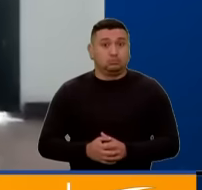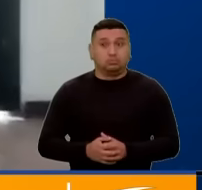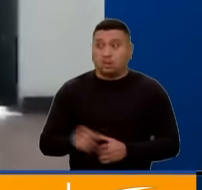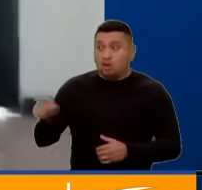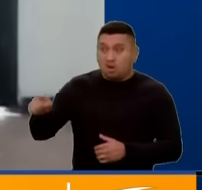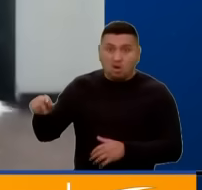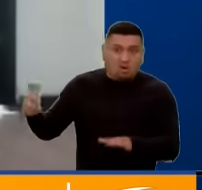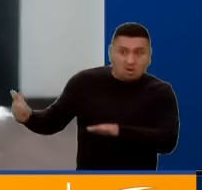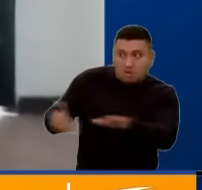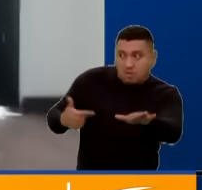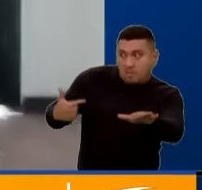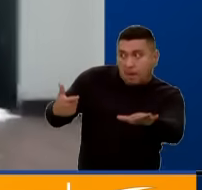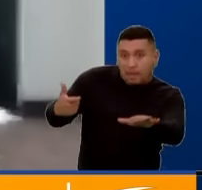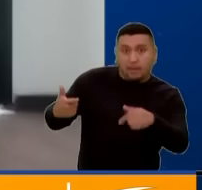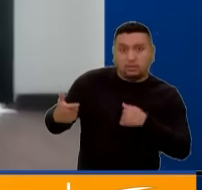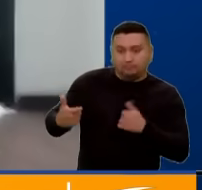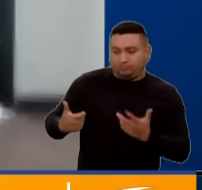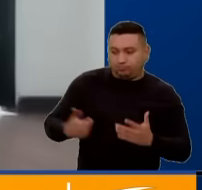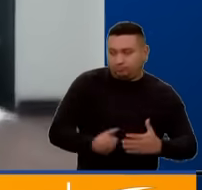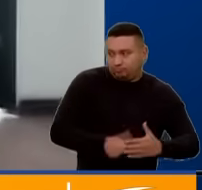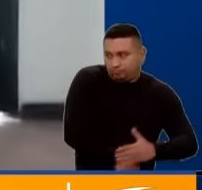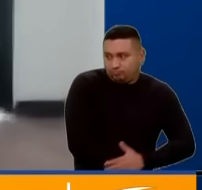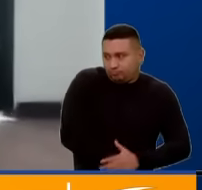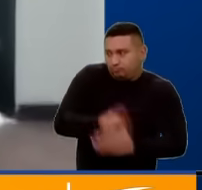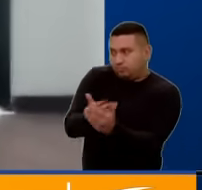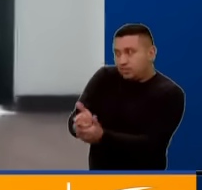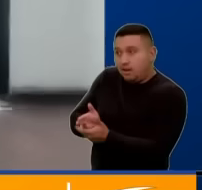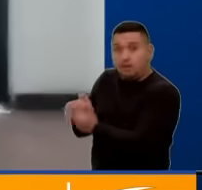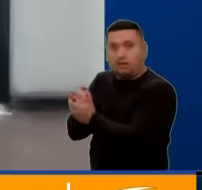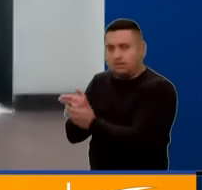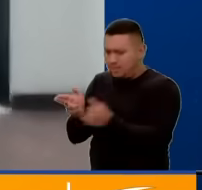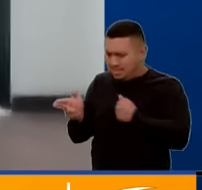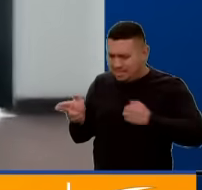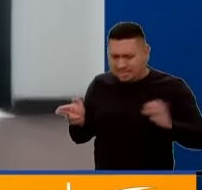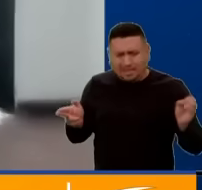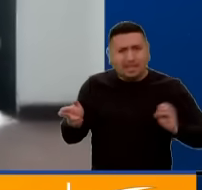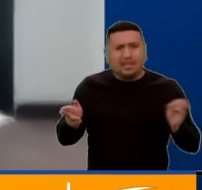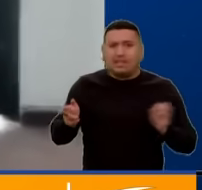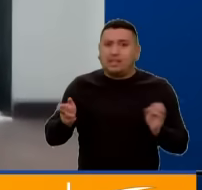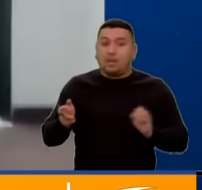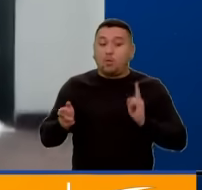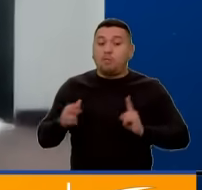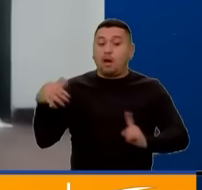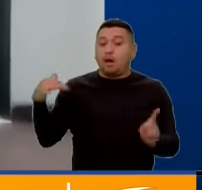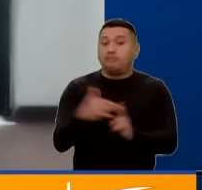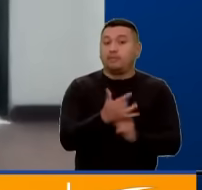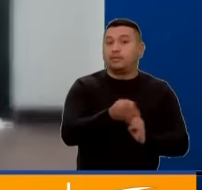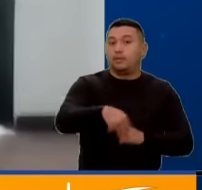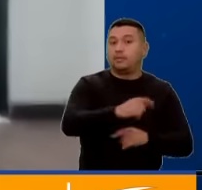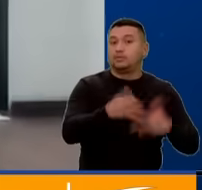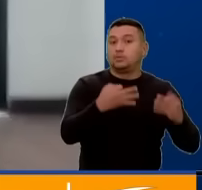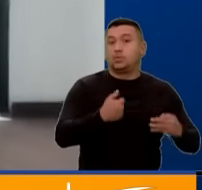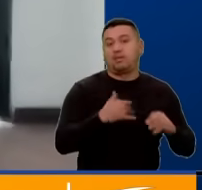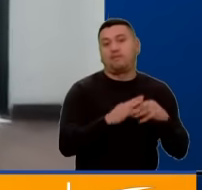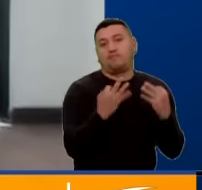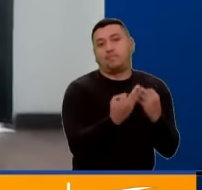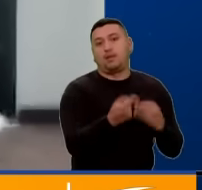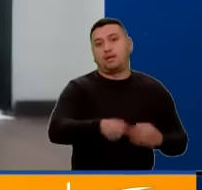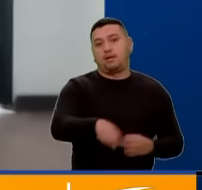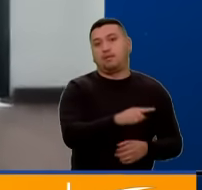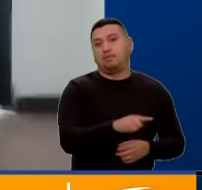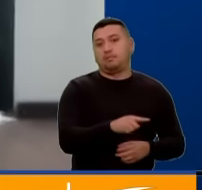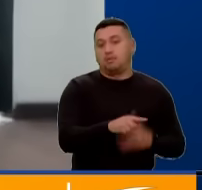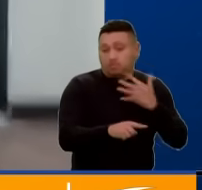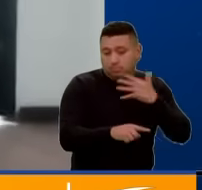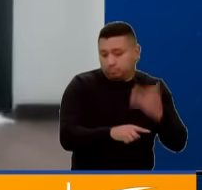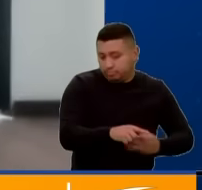para nada, porque yo no iba a poner en riesgo la integridad de mi familia. Entonces aquí los únicos realmente culpables son ellos, que fueron los que salieron de esa forma